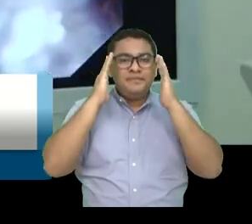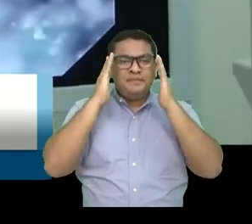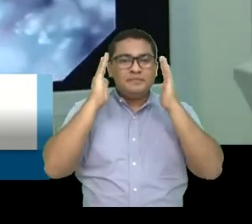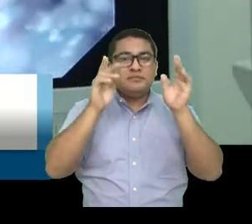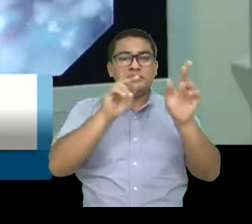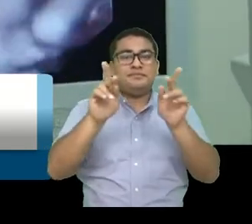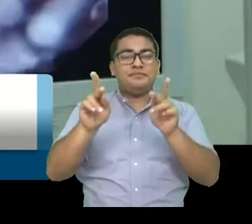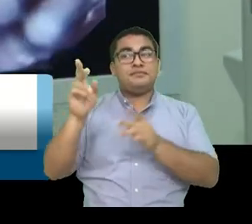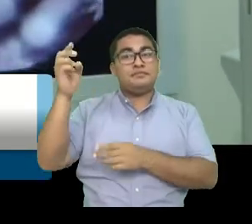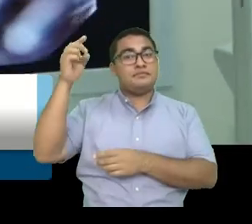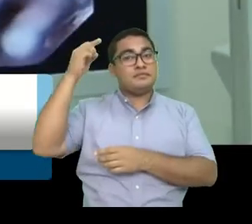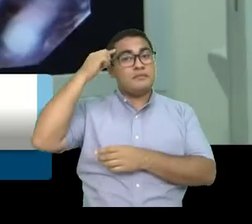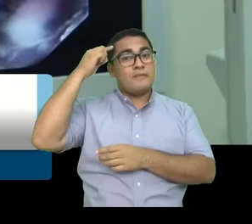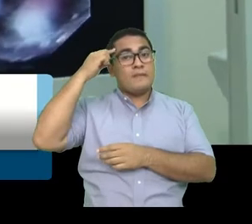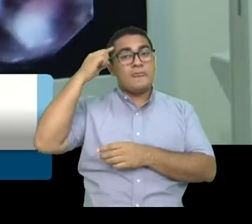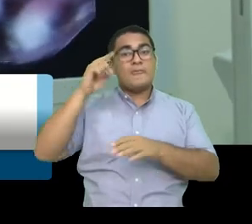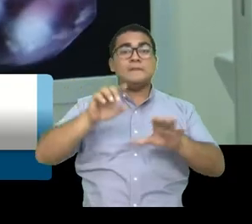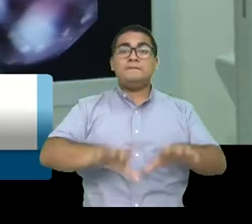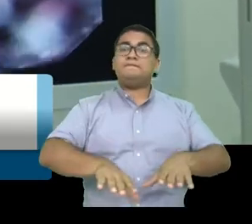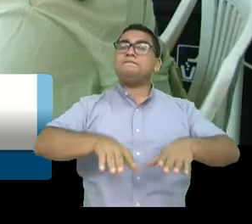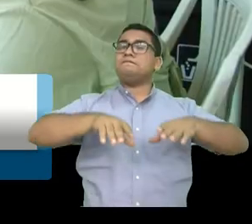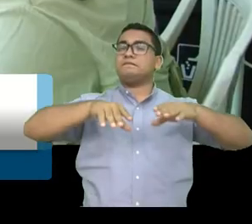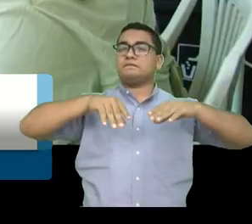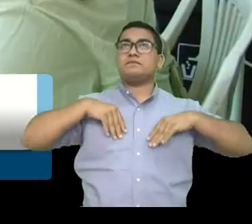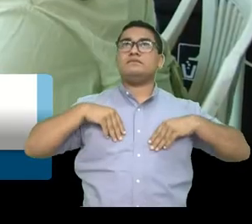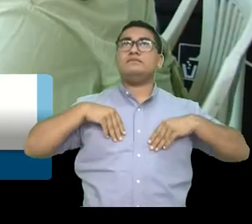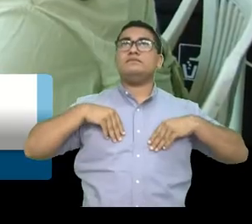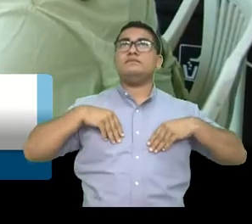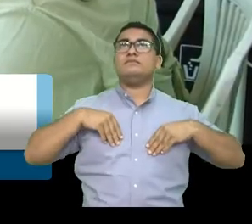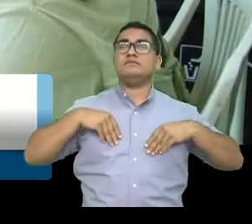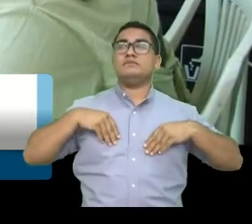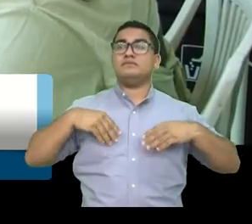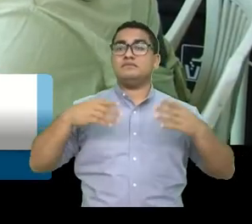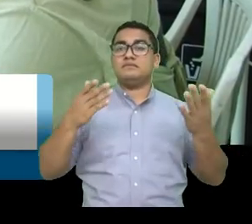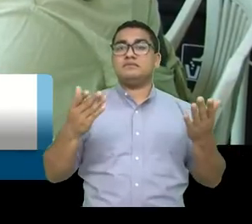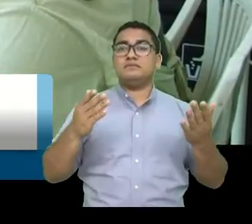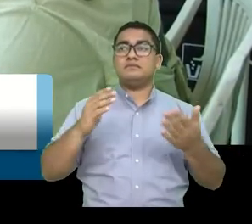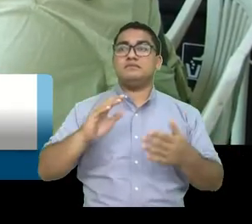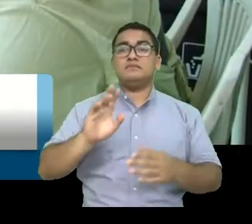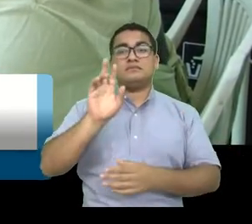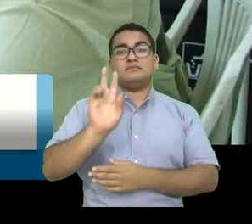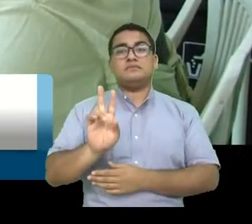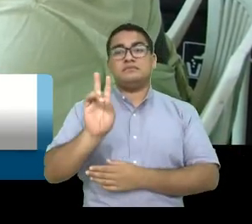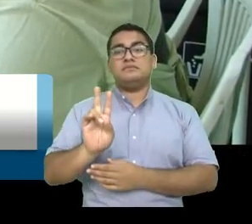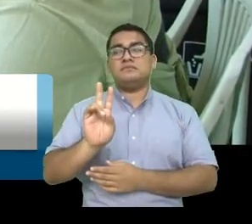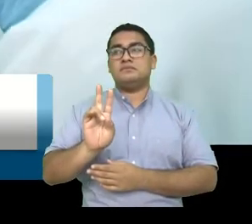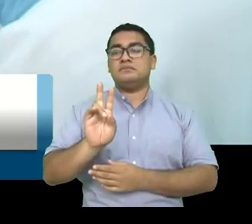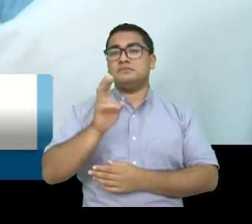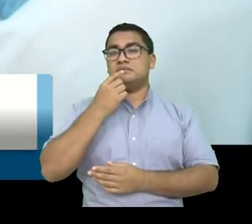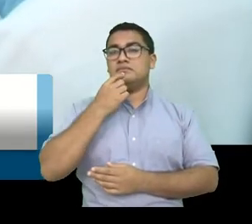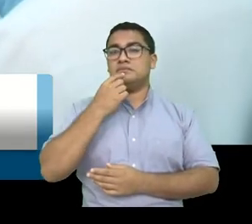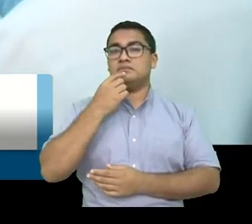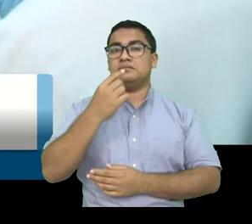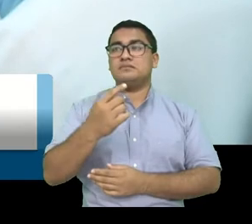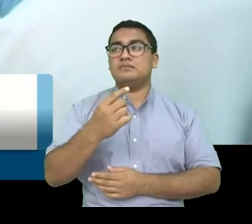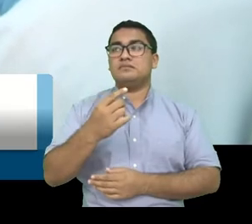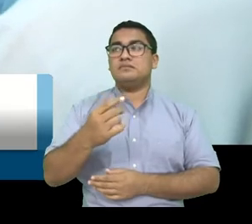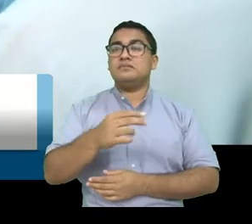él debe aceptar que hay que hacerse un estudio. Segundo, allá ellos ponen, antes de